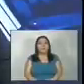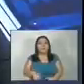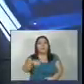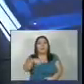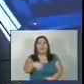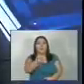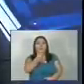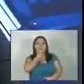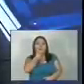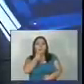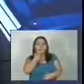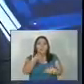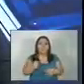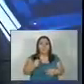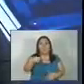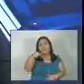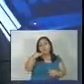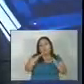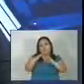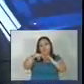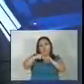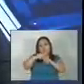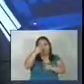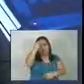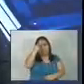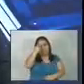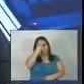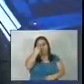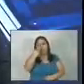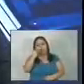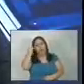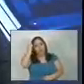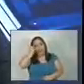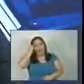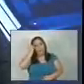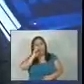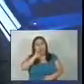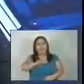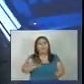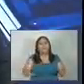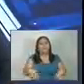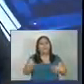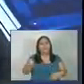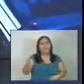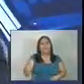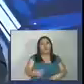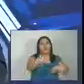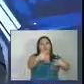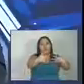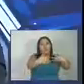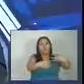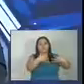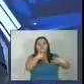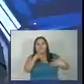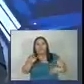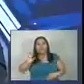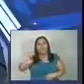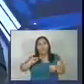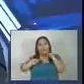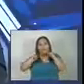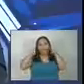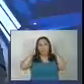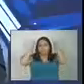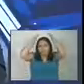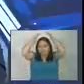Iniciamos con los hechos. La Iglesia Católica sentó postura en torno a la recién aprobada ley de pensiones. Conozcamos qué dijo el arzobispo de San Salvador sobre